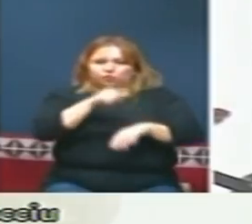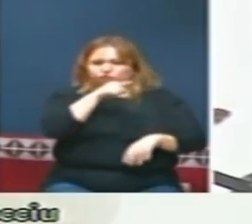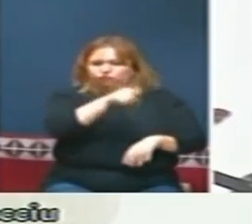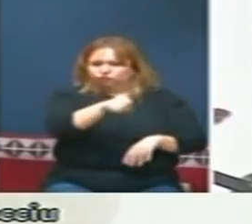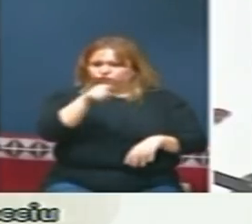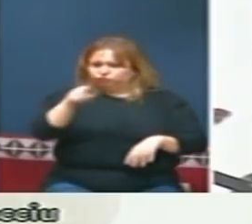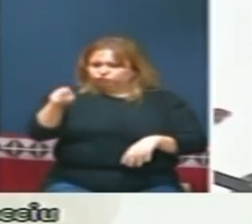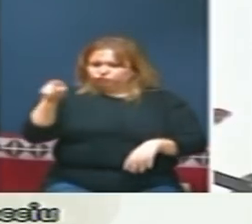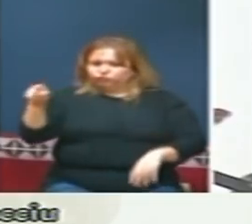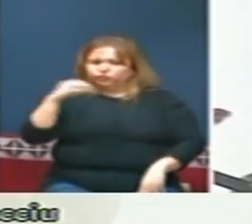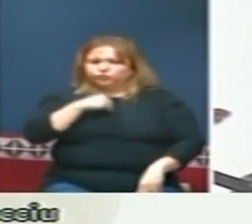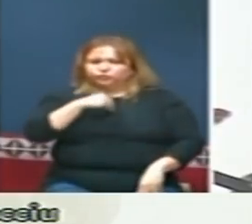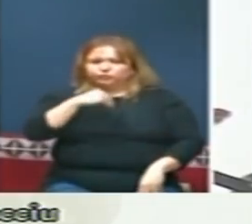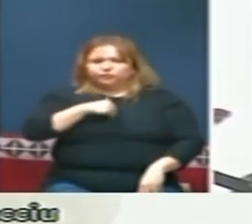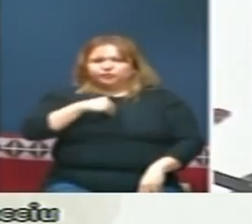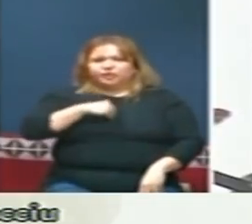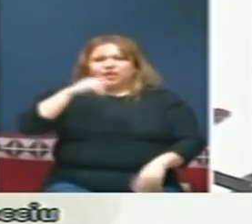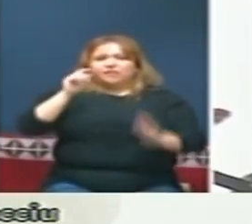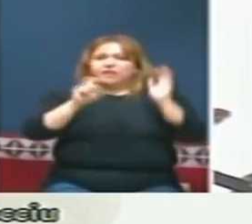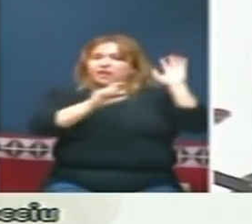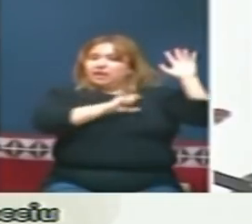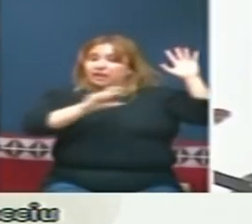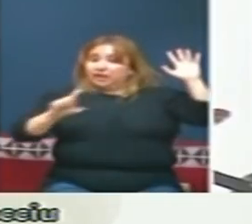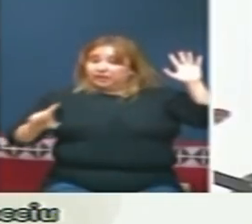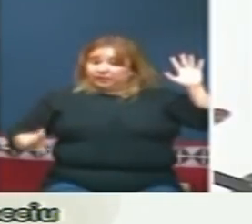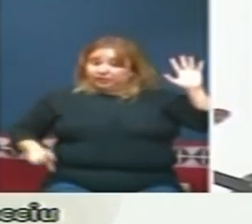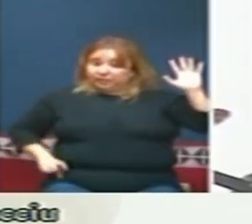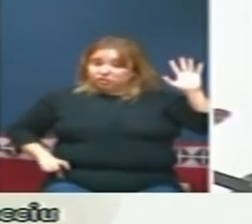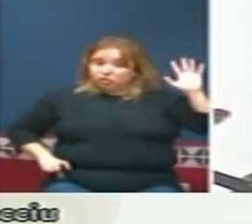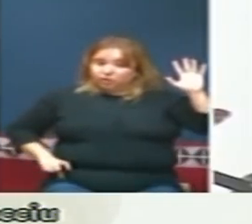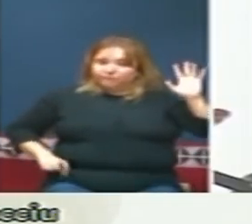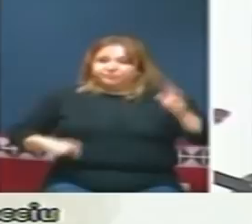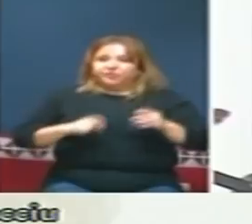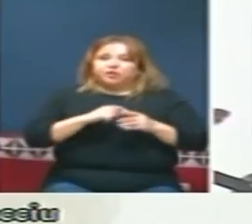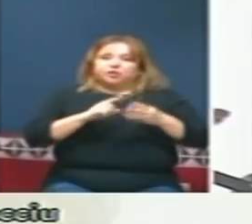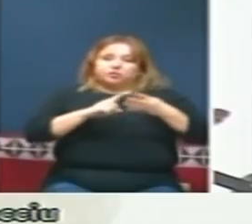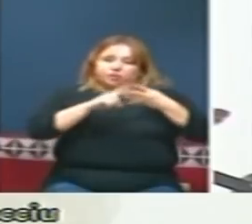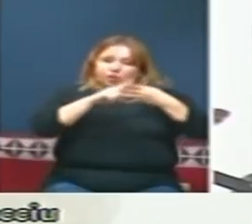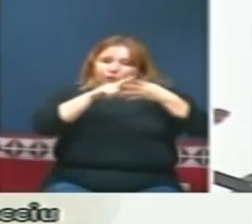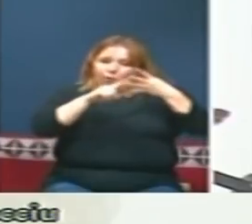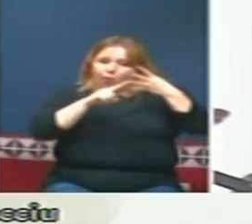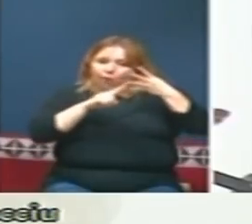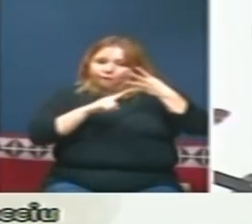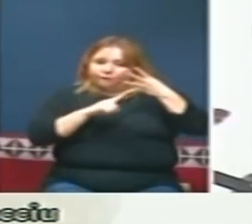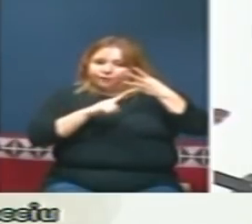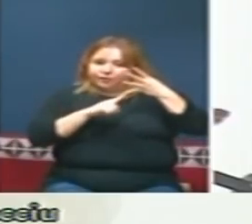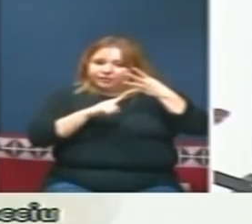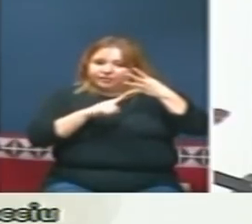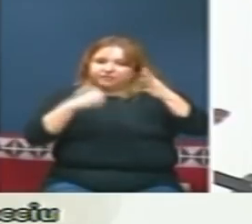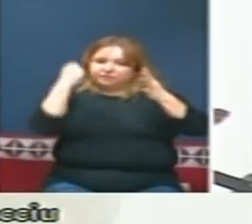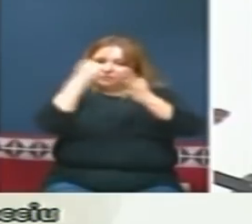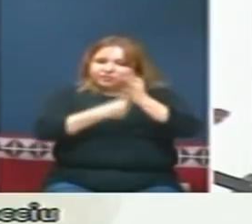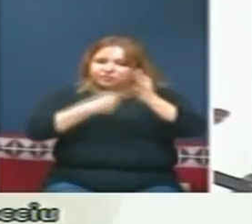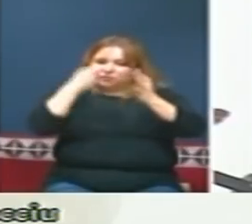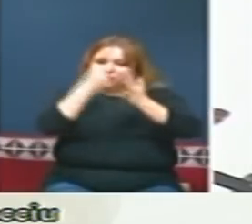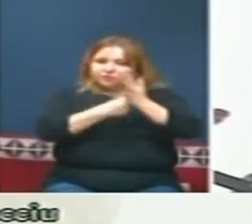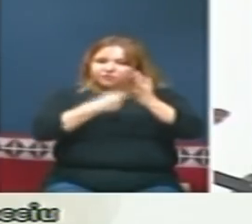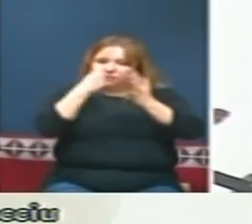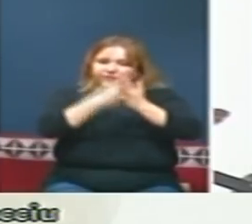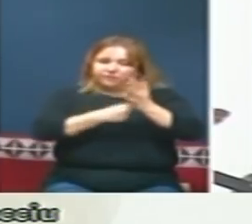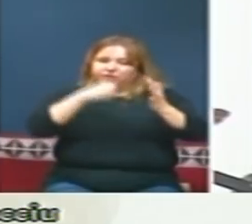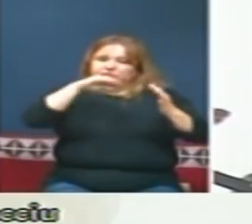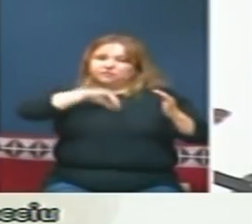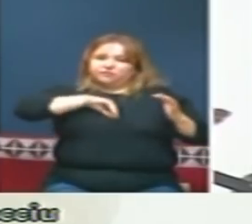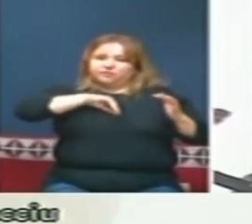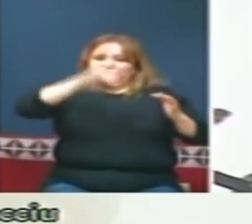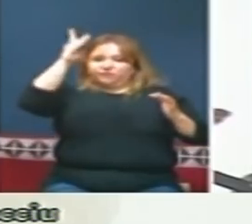Pero los nuevos beatos se esforzaron por trabajar en favor de una fe que también incidiese en